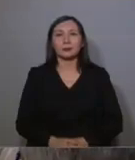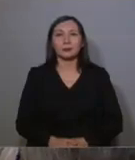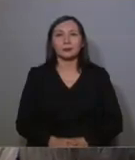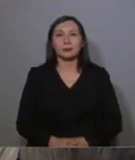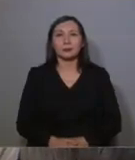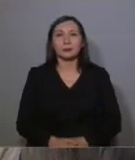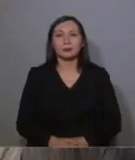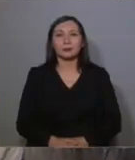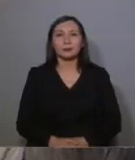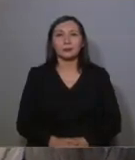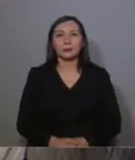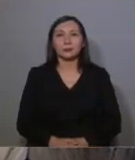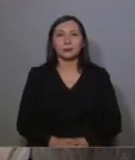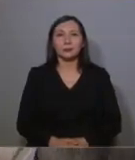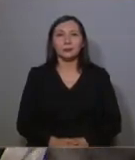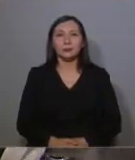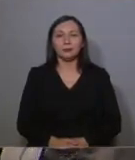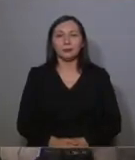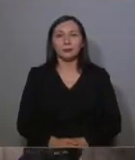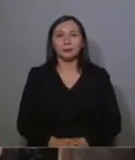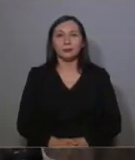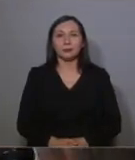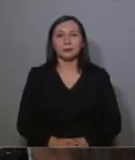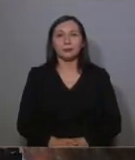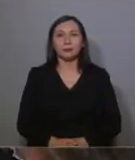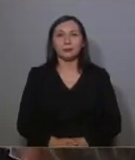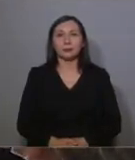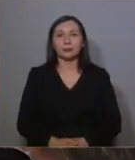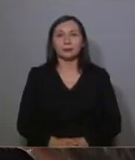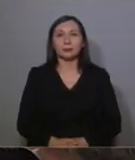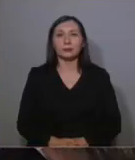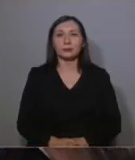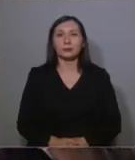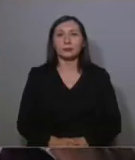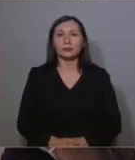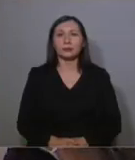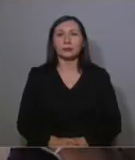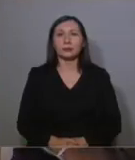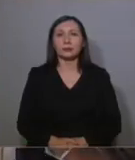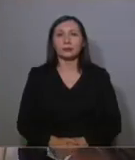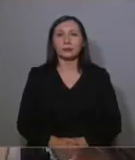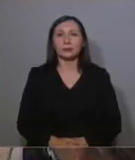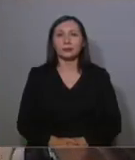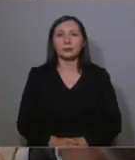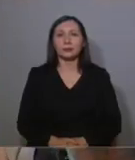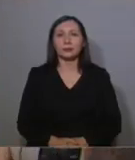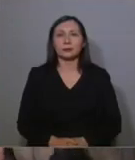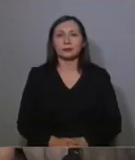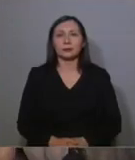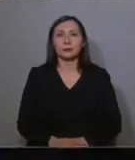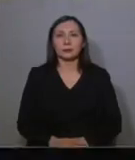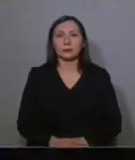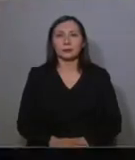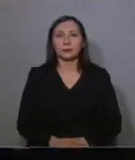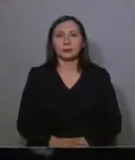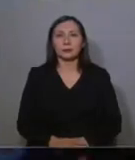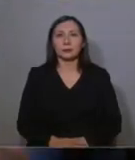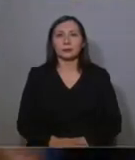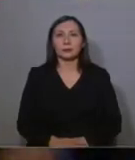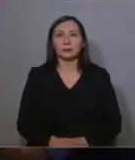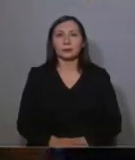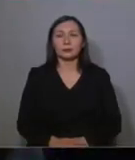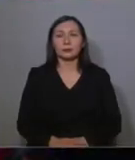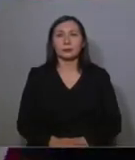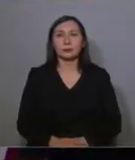de seguridad del Estado, que son por 139 querellas. Ahora, no son todas los casos.